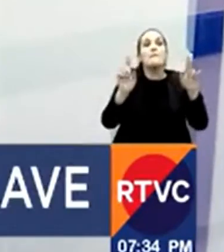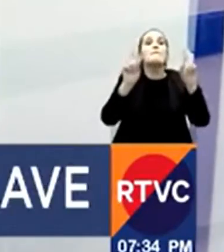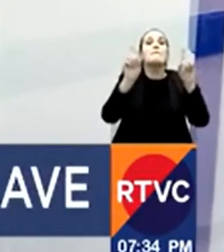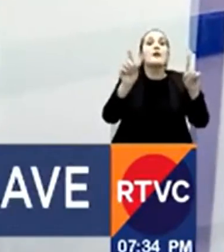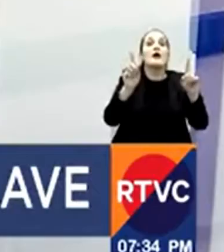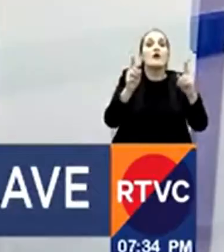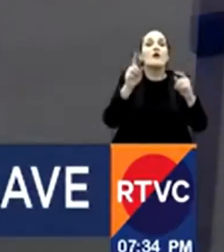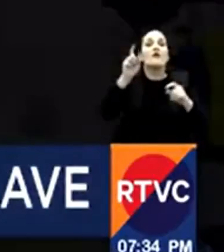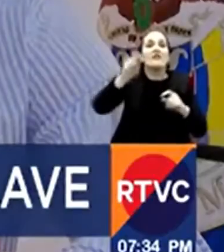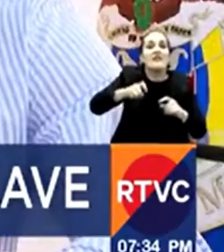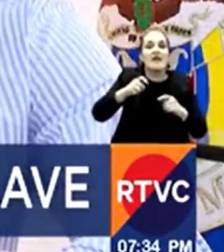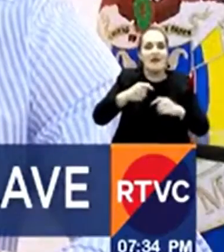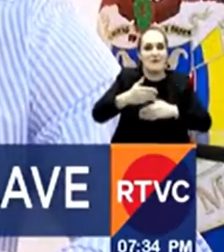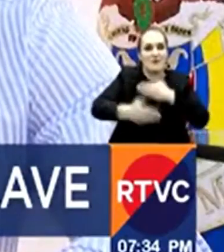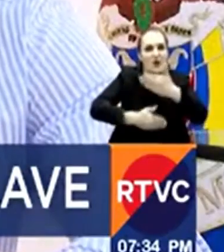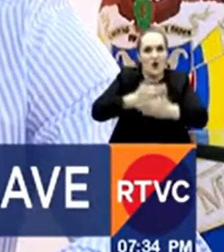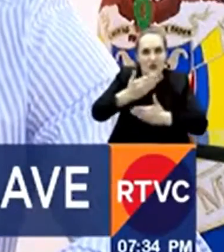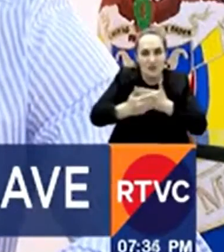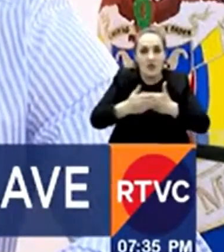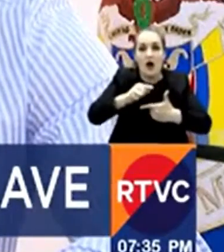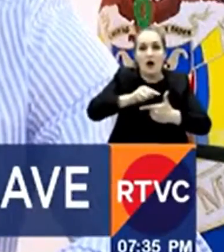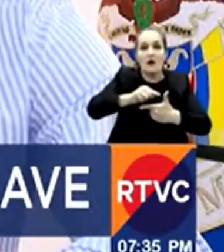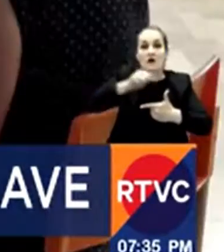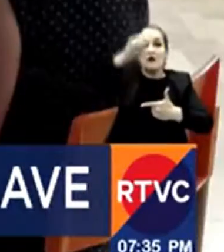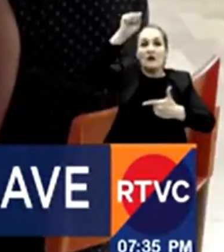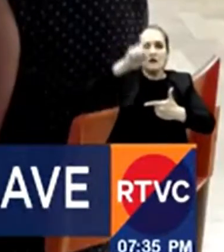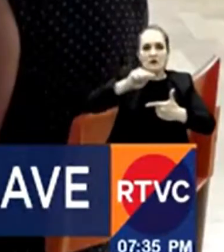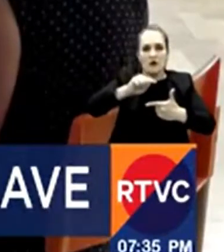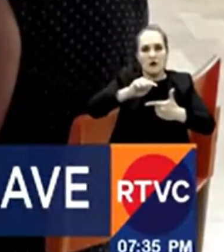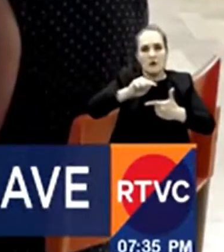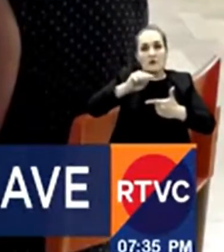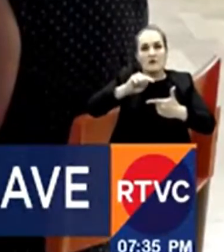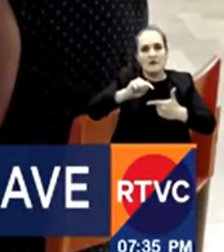comportamiento sea mucho más predecible, que los picos sean menos severos.